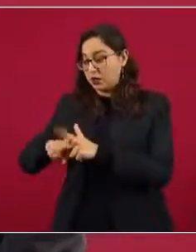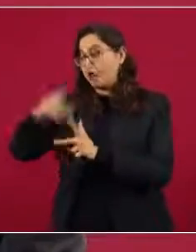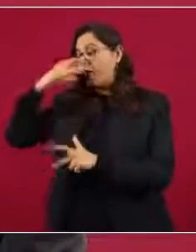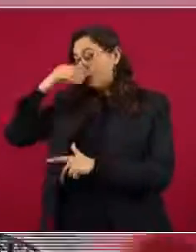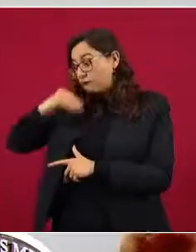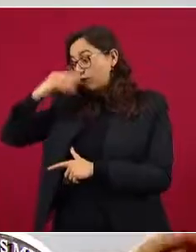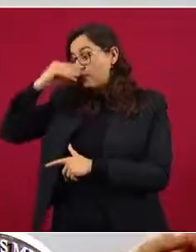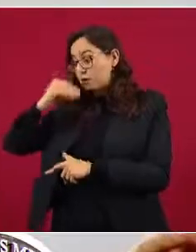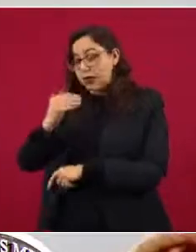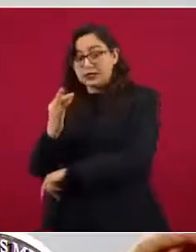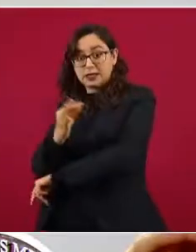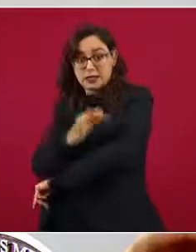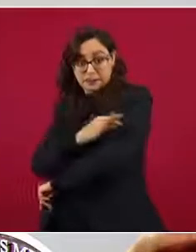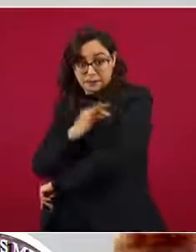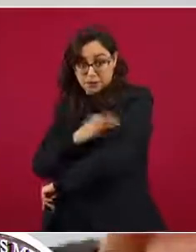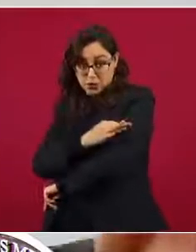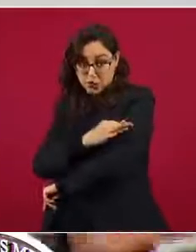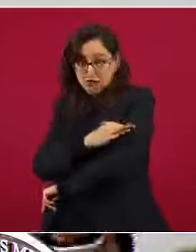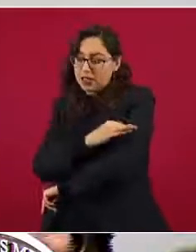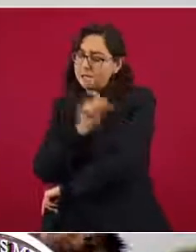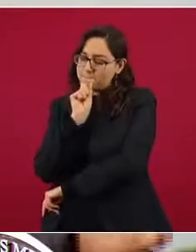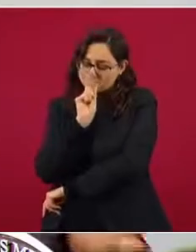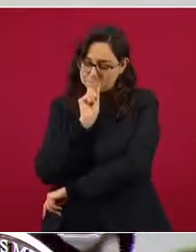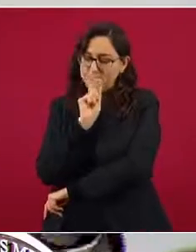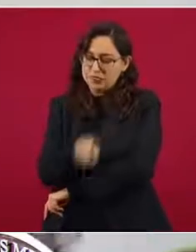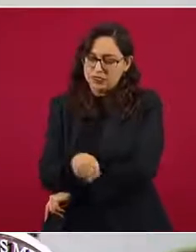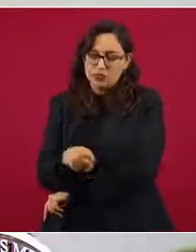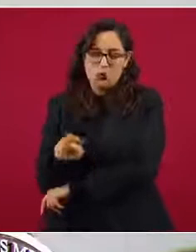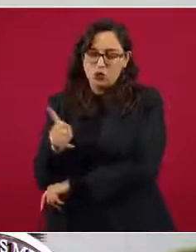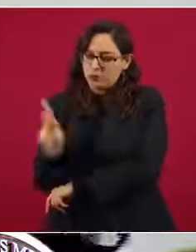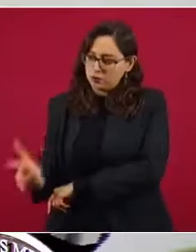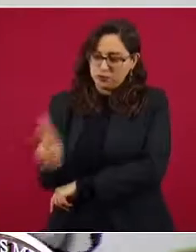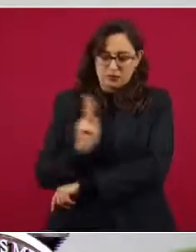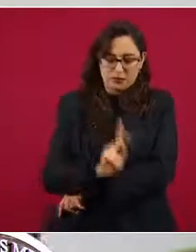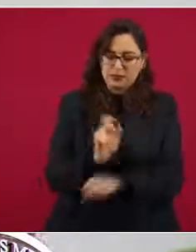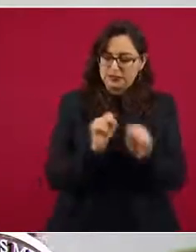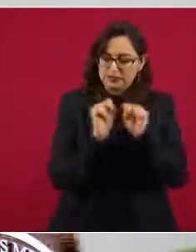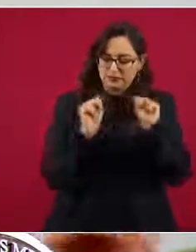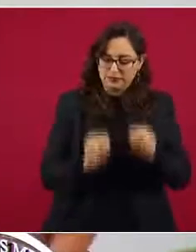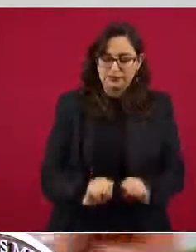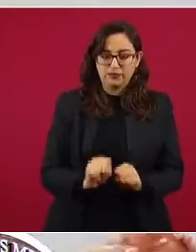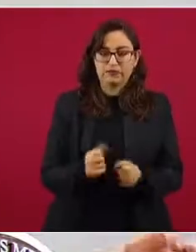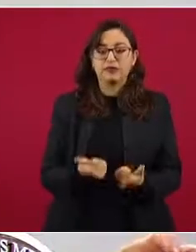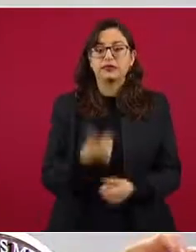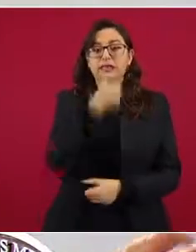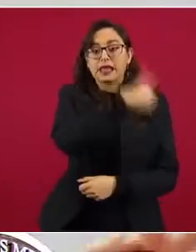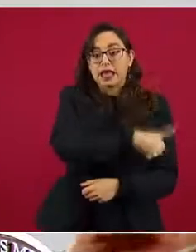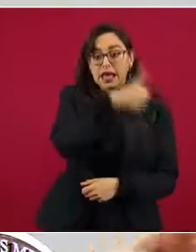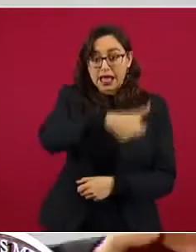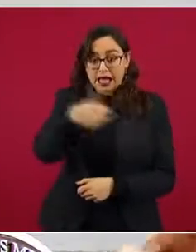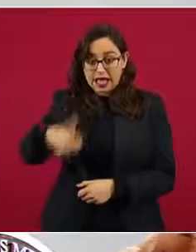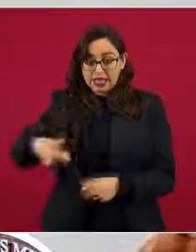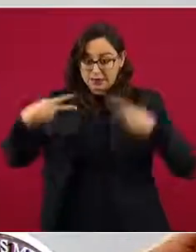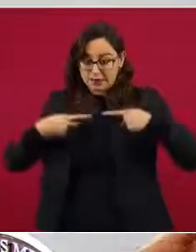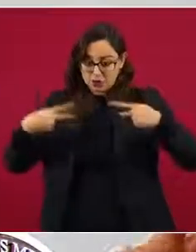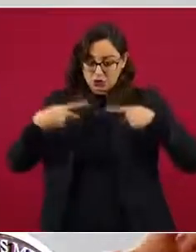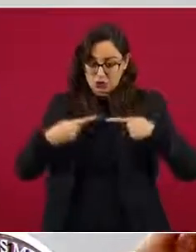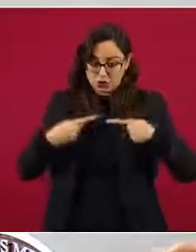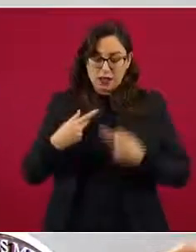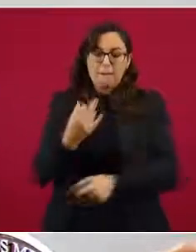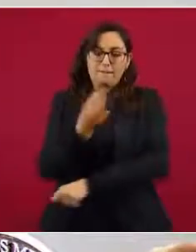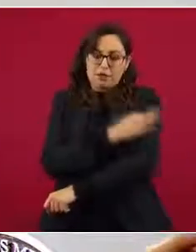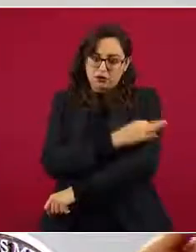sistema de información muy robusto que nos permite tener la identificación persona por persona de quienes